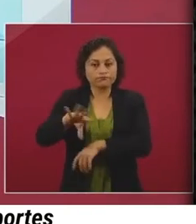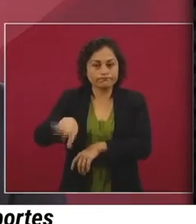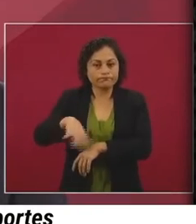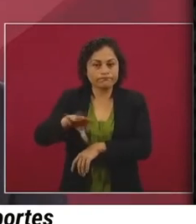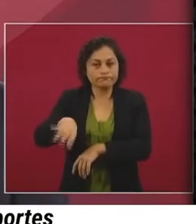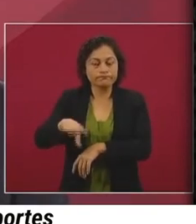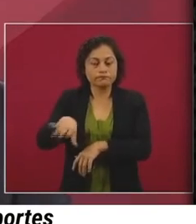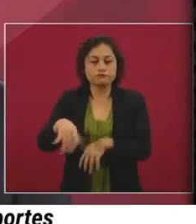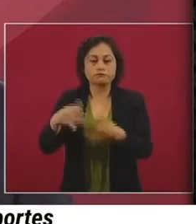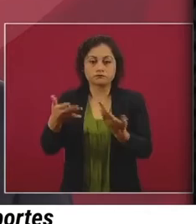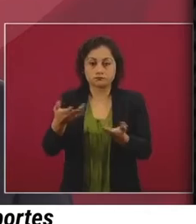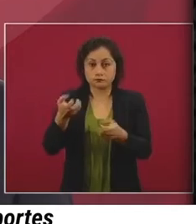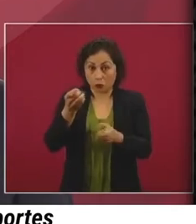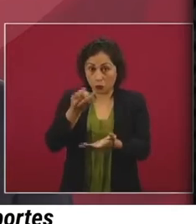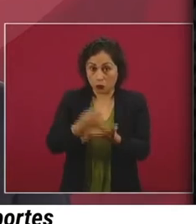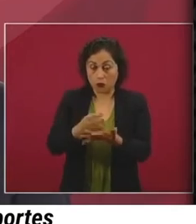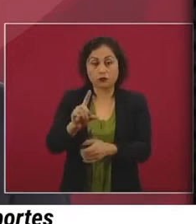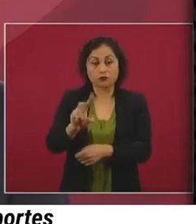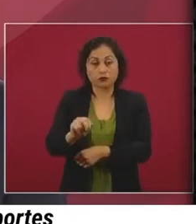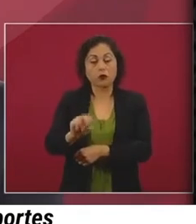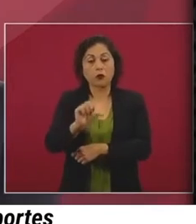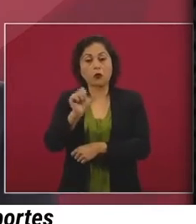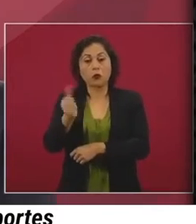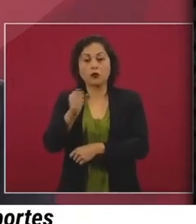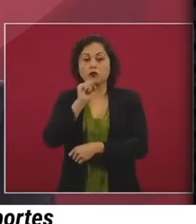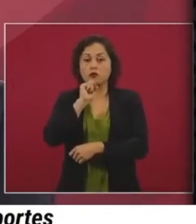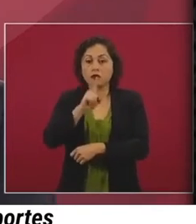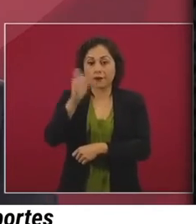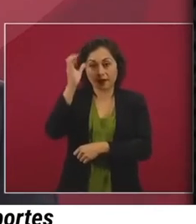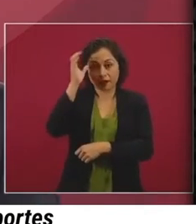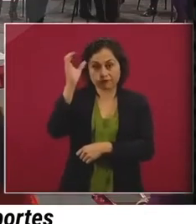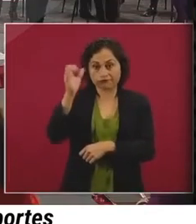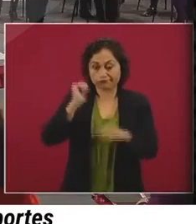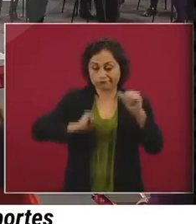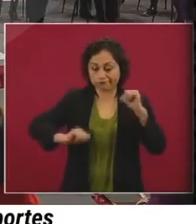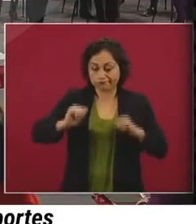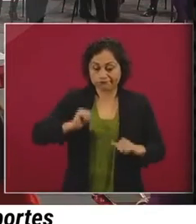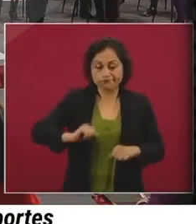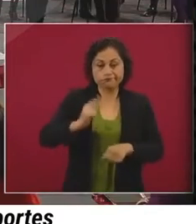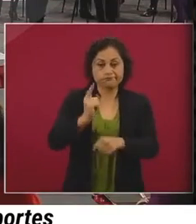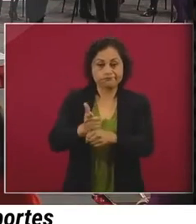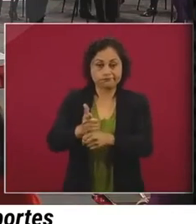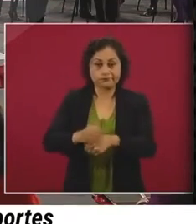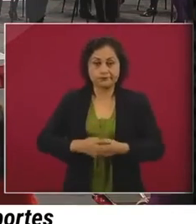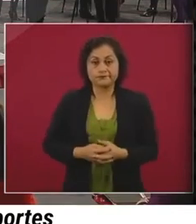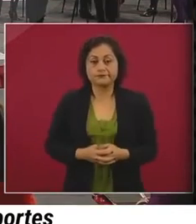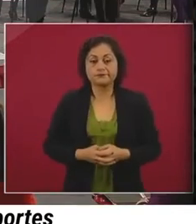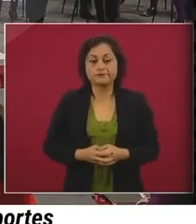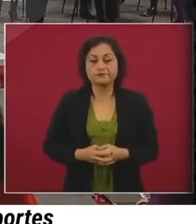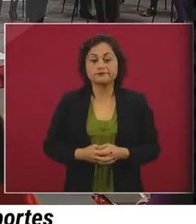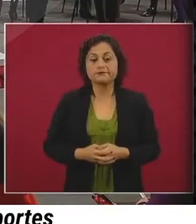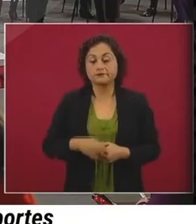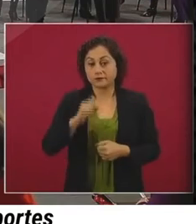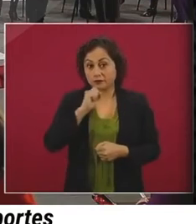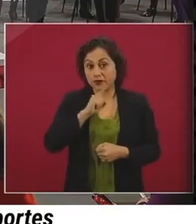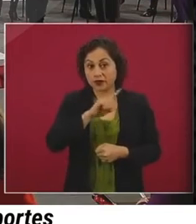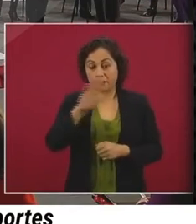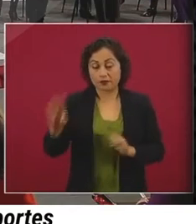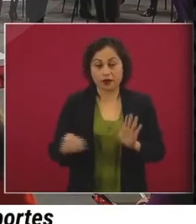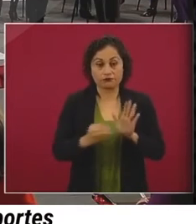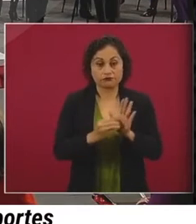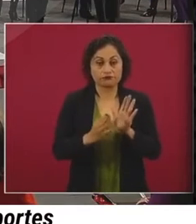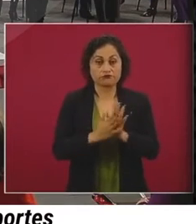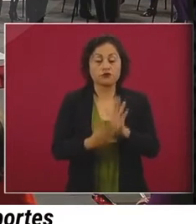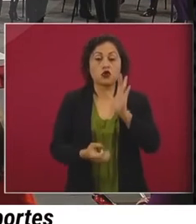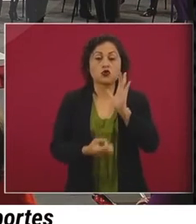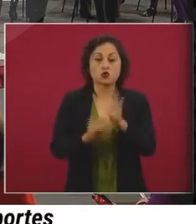al 23.17% del total nacional. Le sigue Guanajuato con 1.235 reportes de personas desaparecidas,